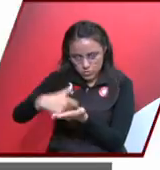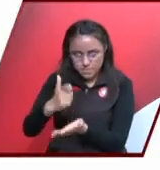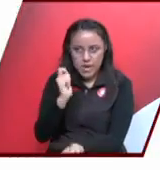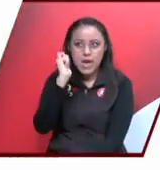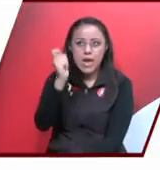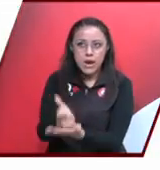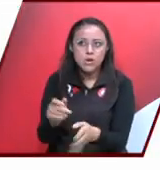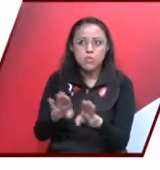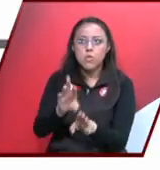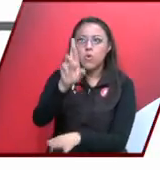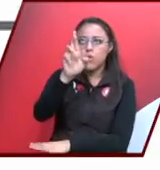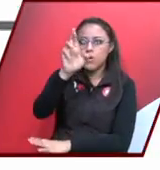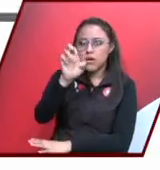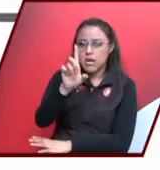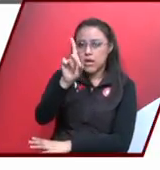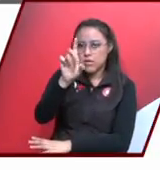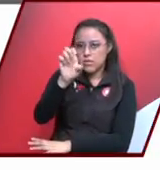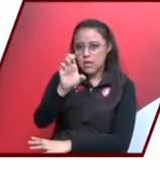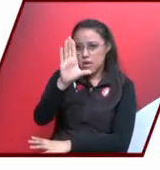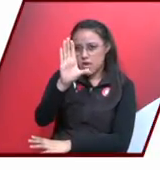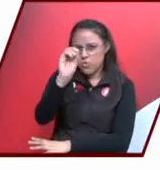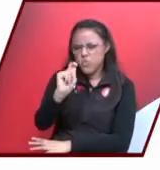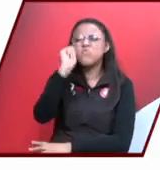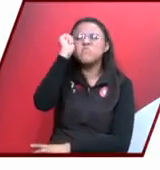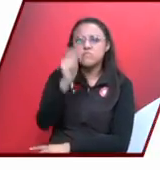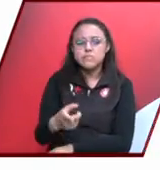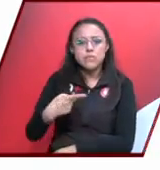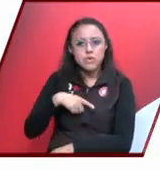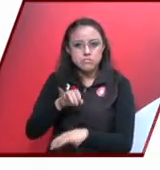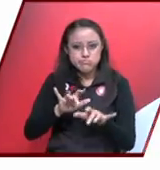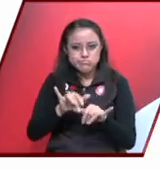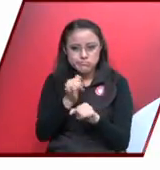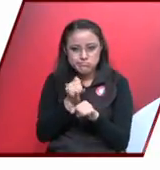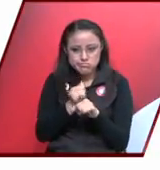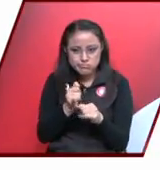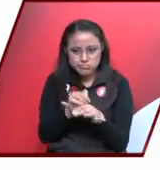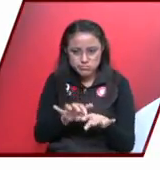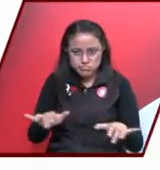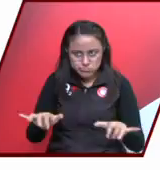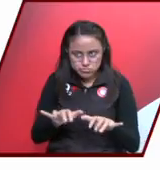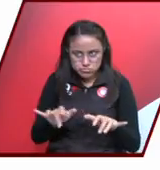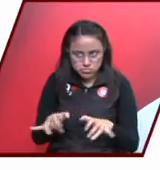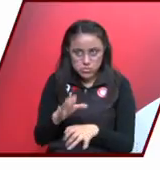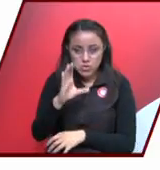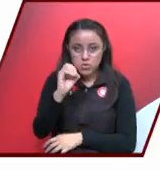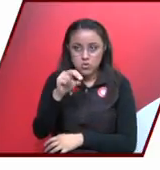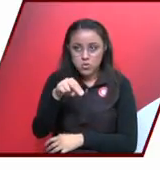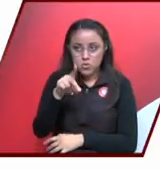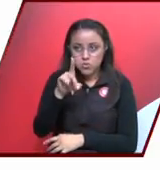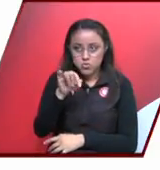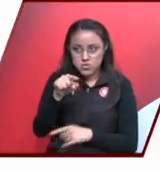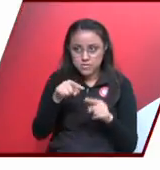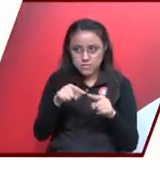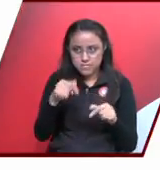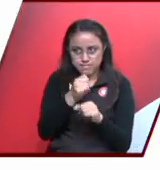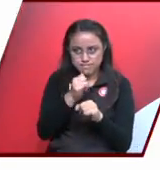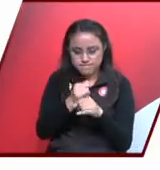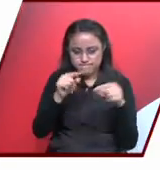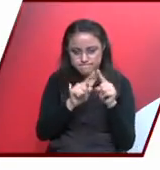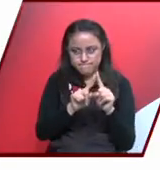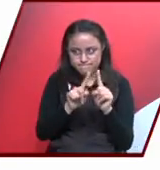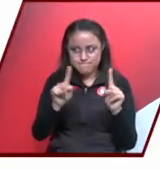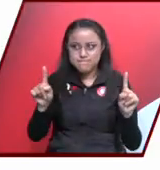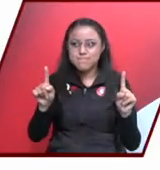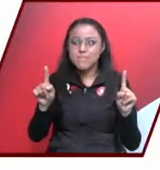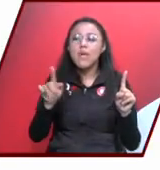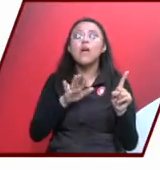como también se le conoce. Es una herramienta electrónica disponible en la página de internet de la Condusef. A través de ella puedes conocer con